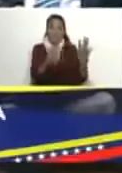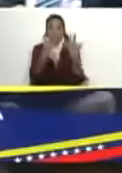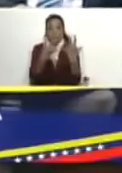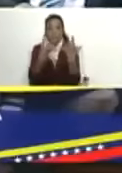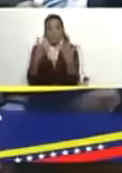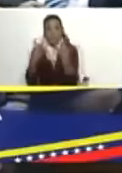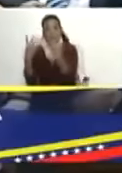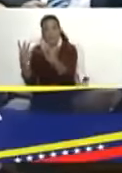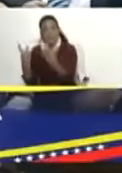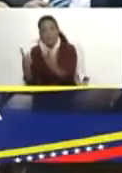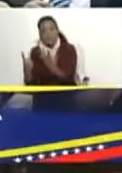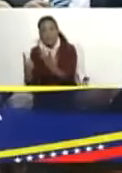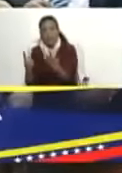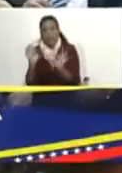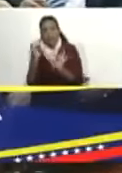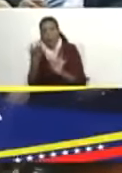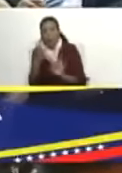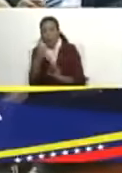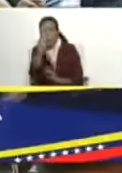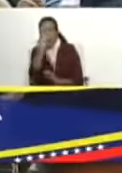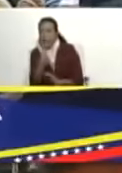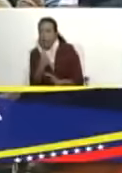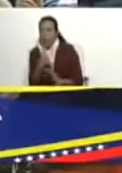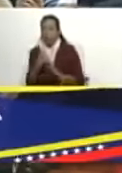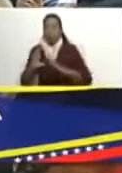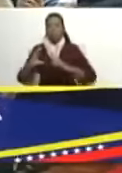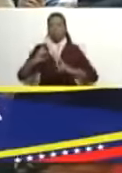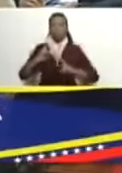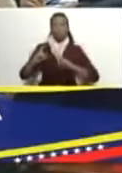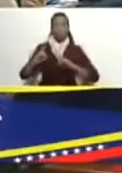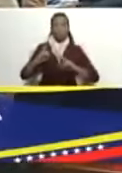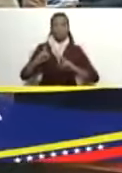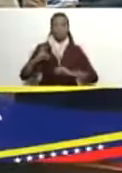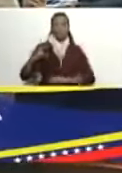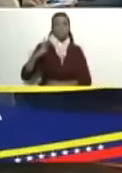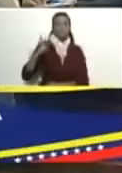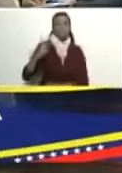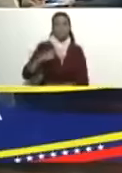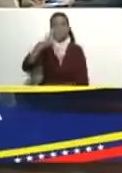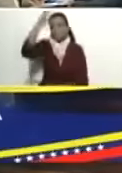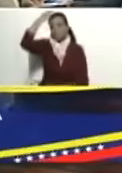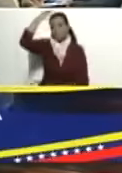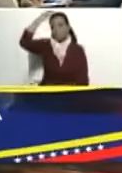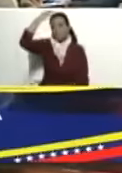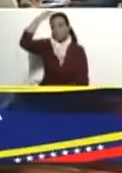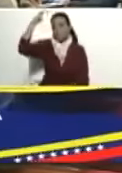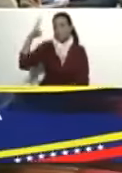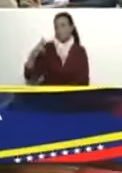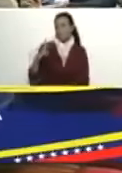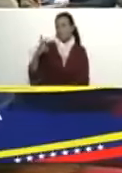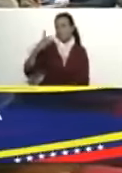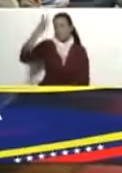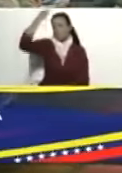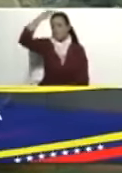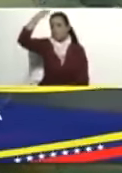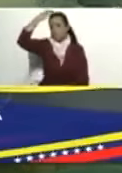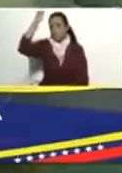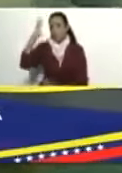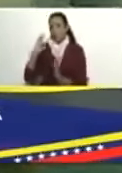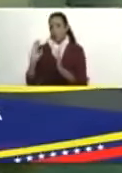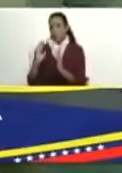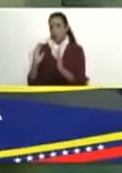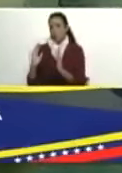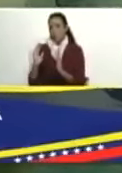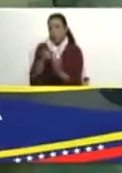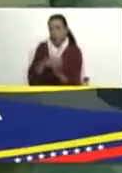caracterizamos como la diplomacia imperial de las cañoneras, la